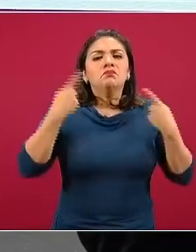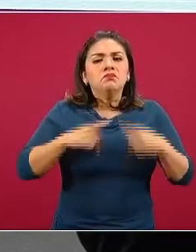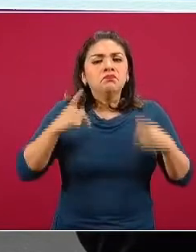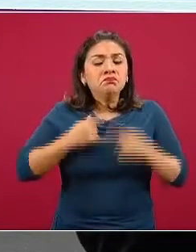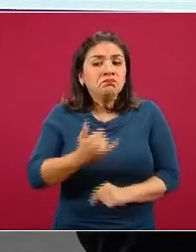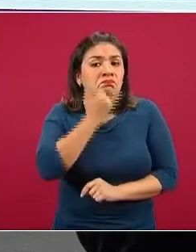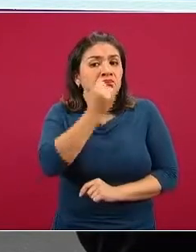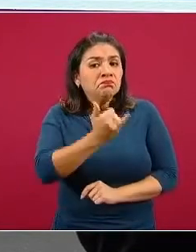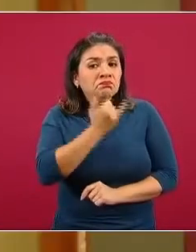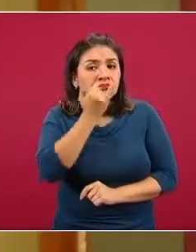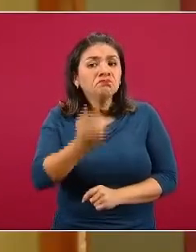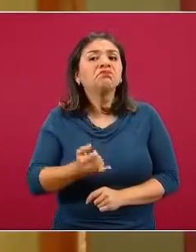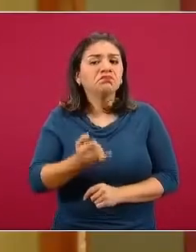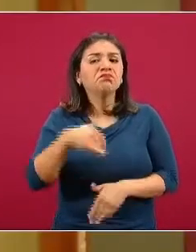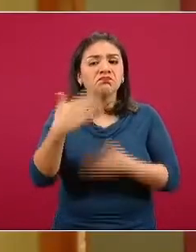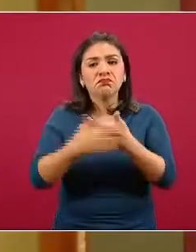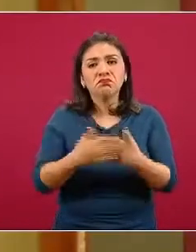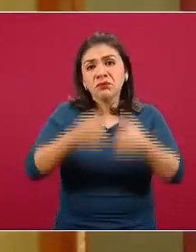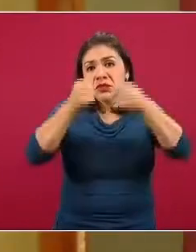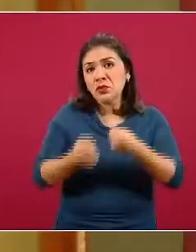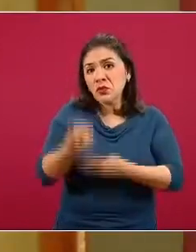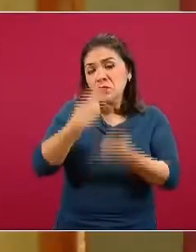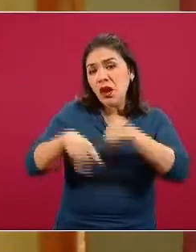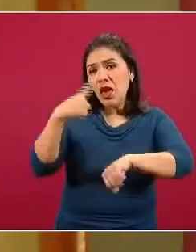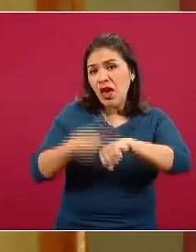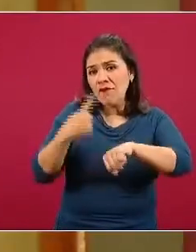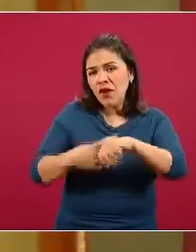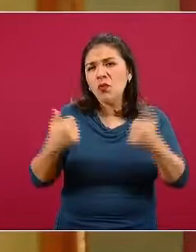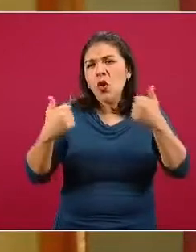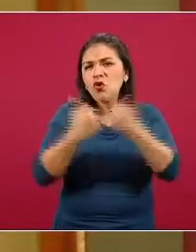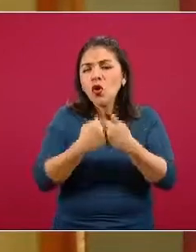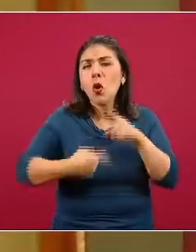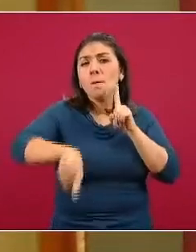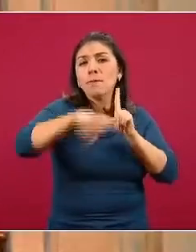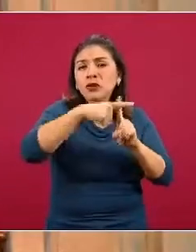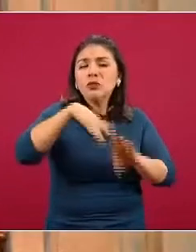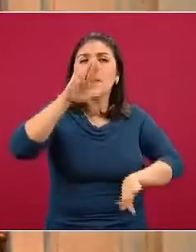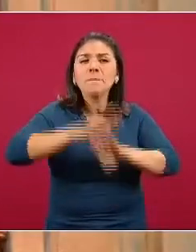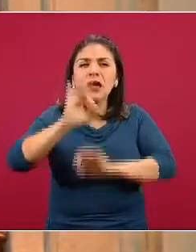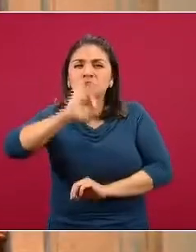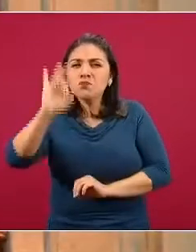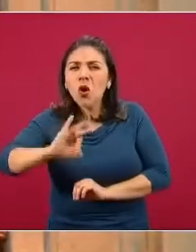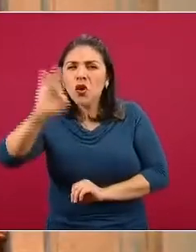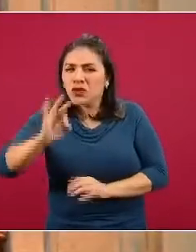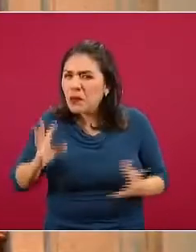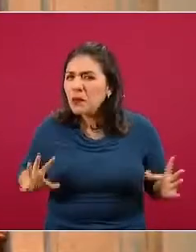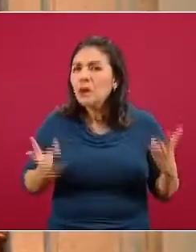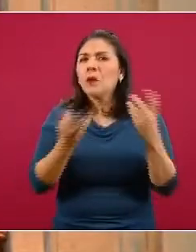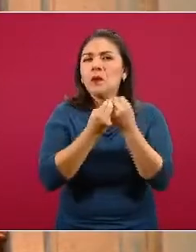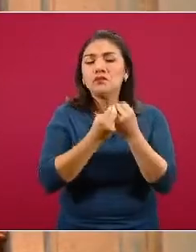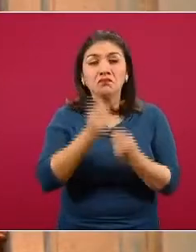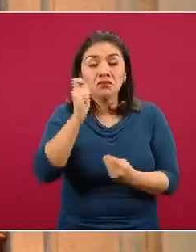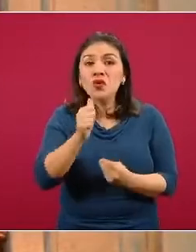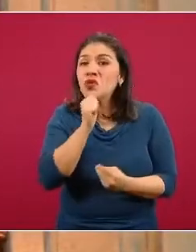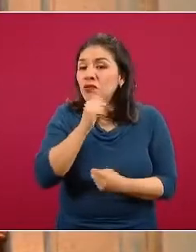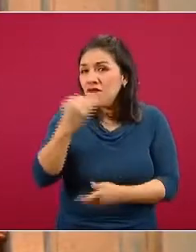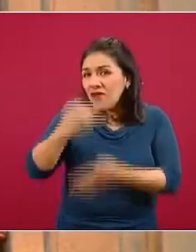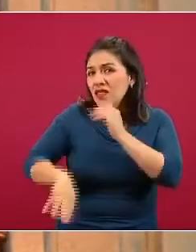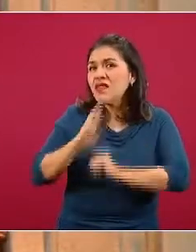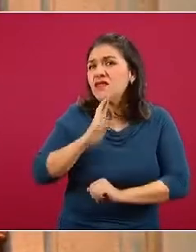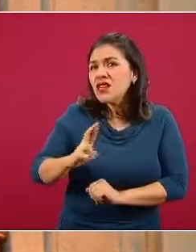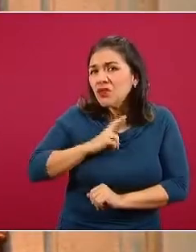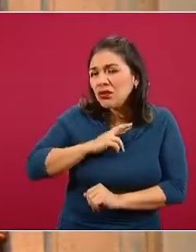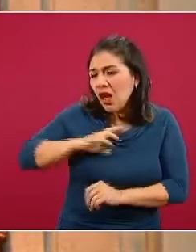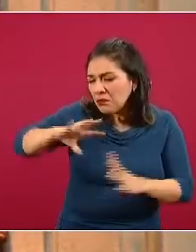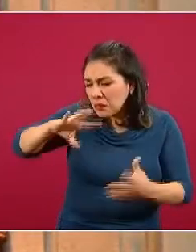que precisamente se obtienen a través de la aplicación de este porcentaje de positividad a los casos que aún no tienen un resultado o